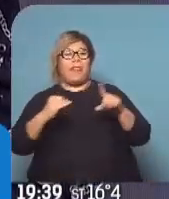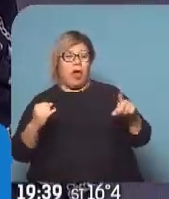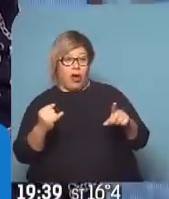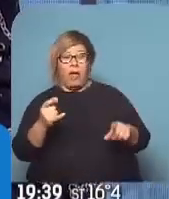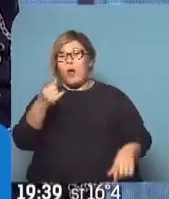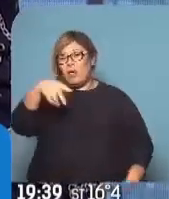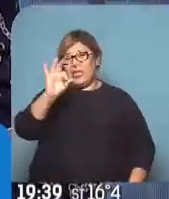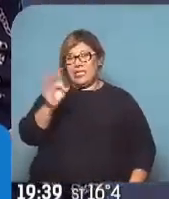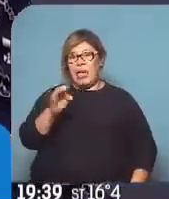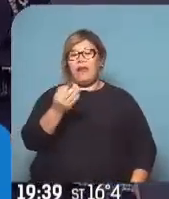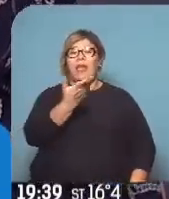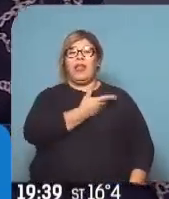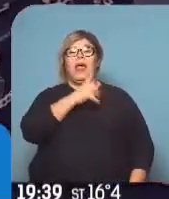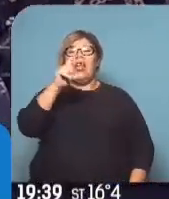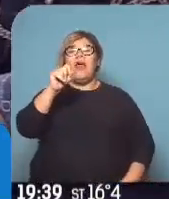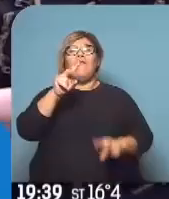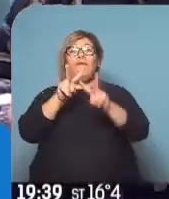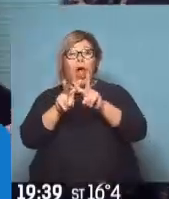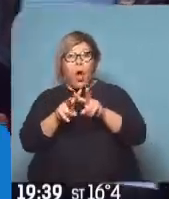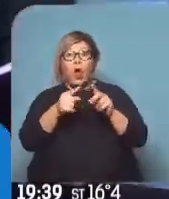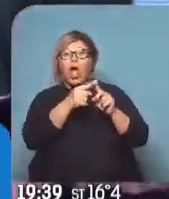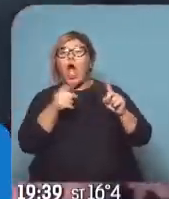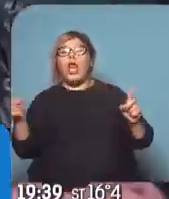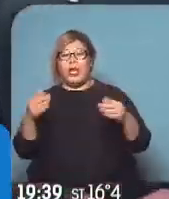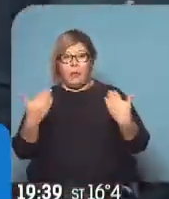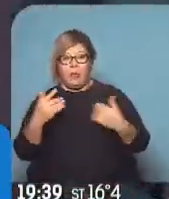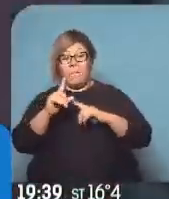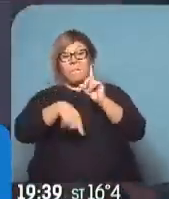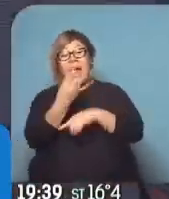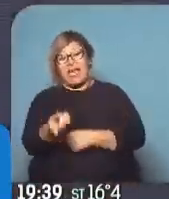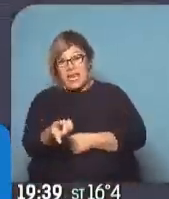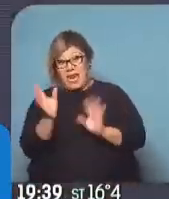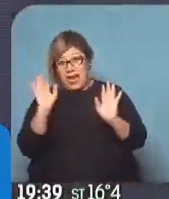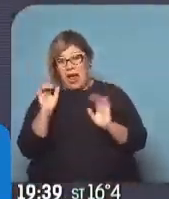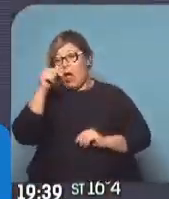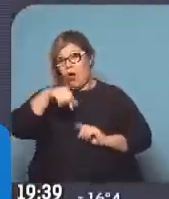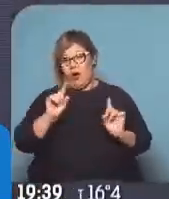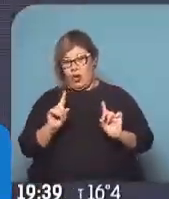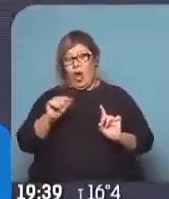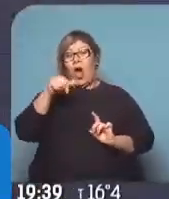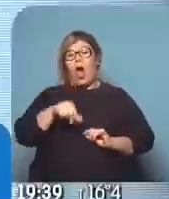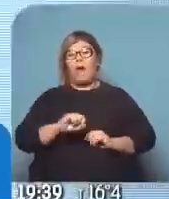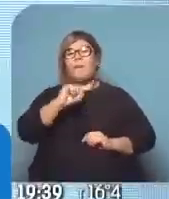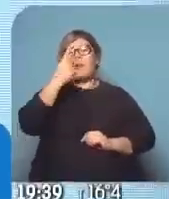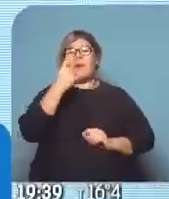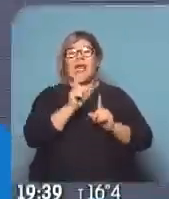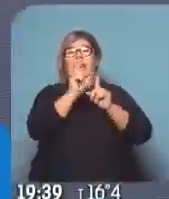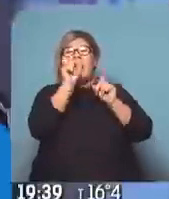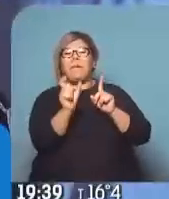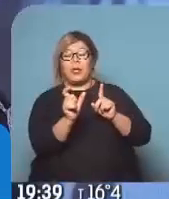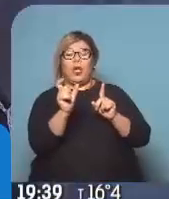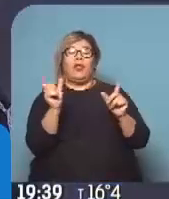acciones así se la quieren ver así de corrido lo van a poder hacer a partir de mañana que te genera a vos saber que esta serie